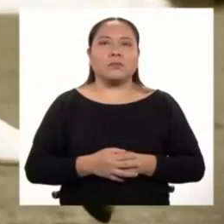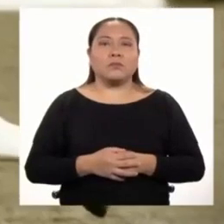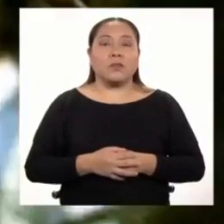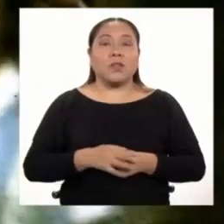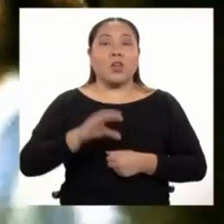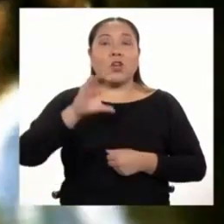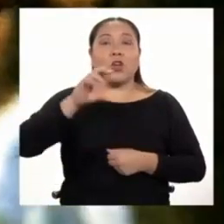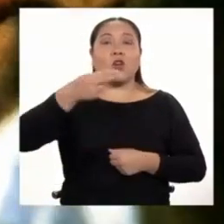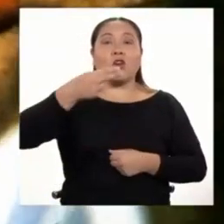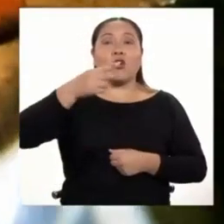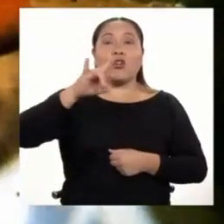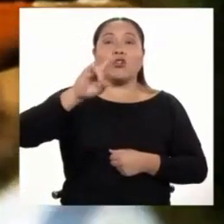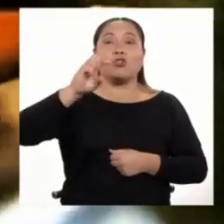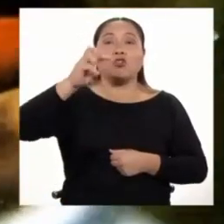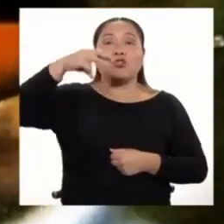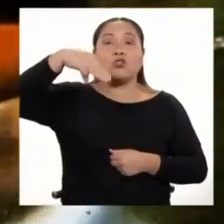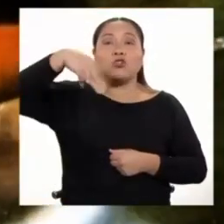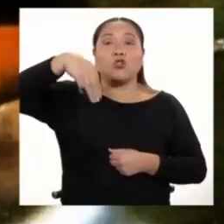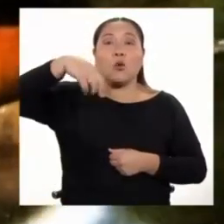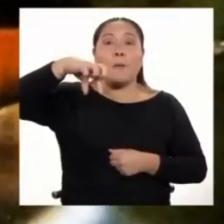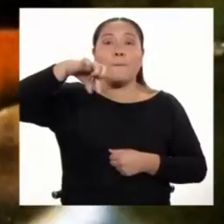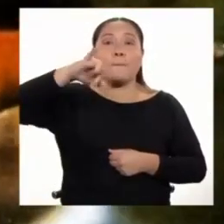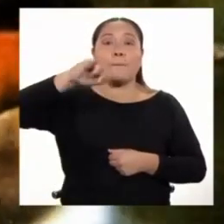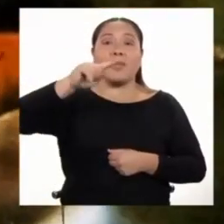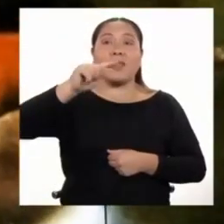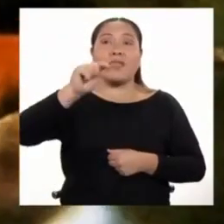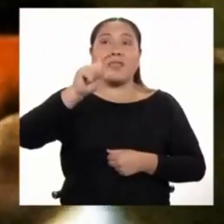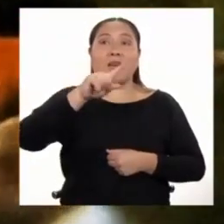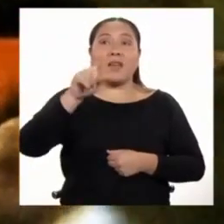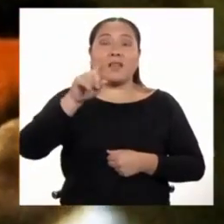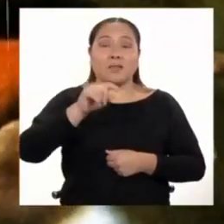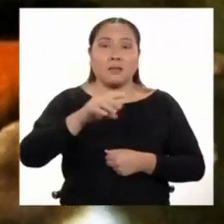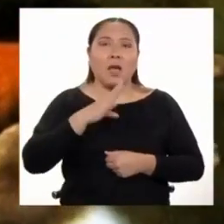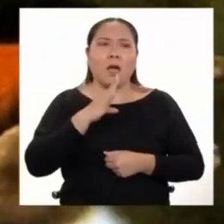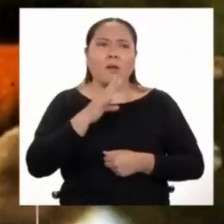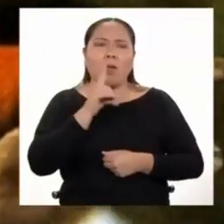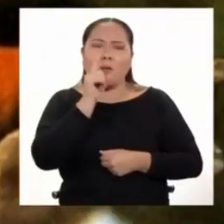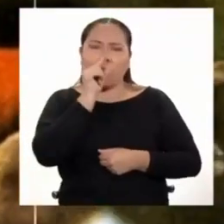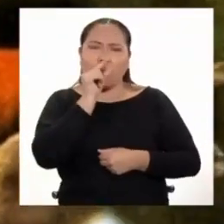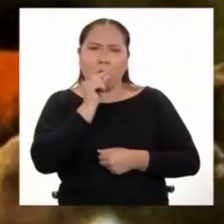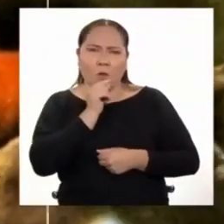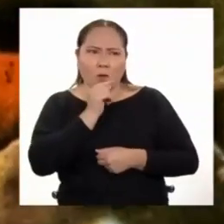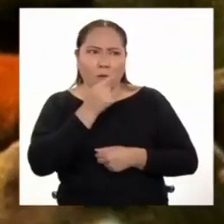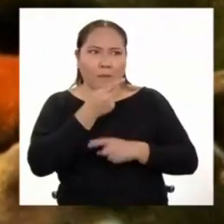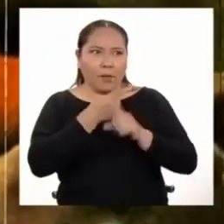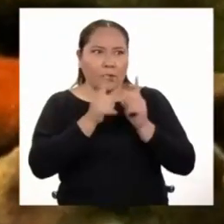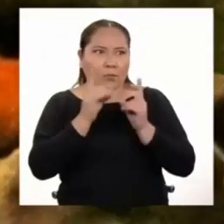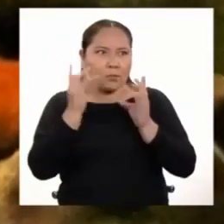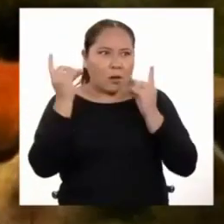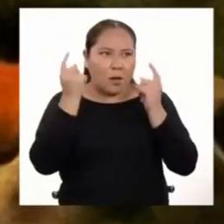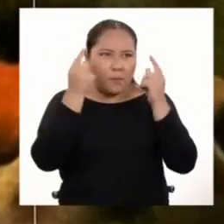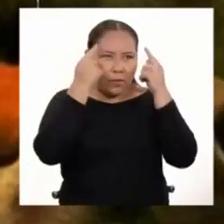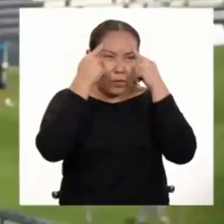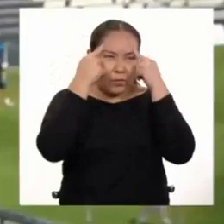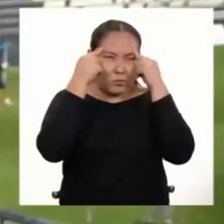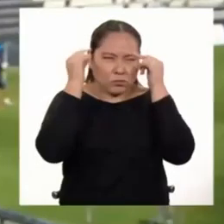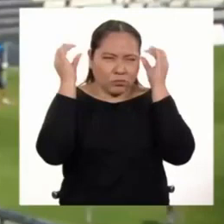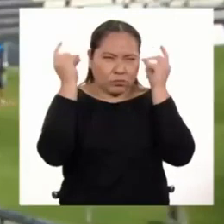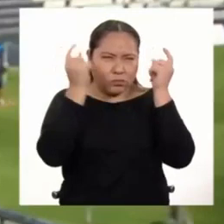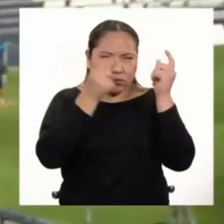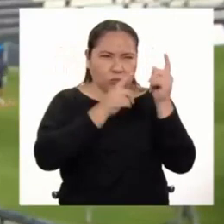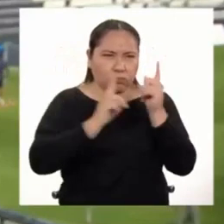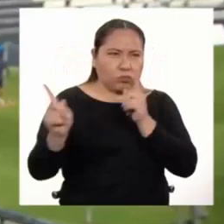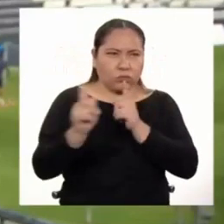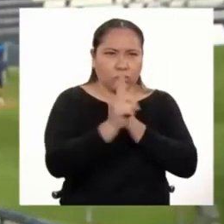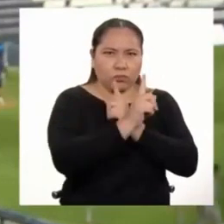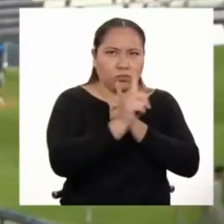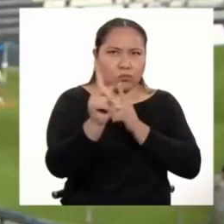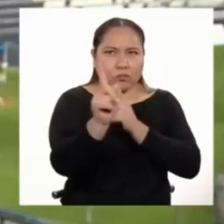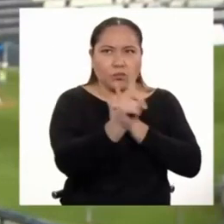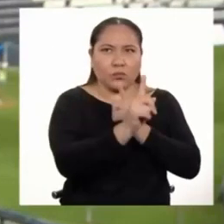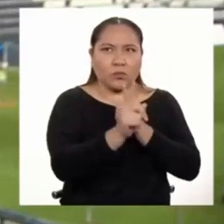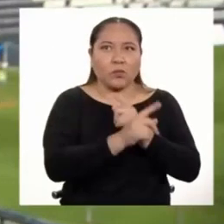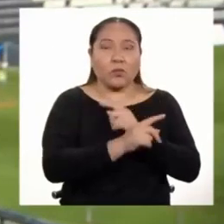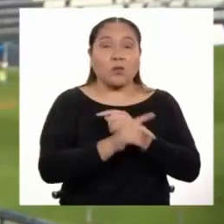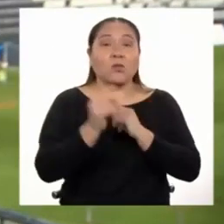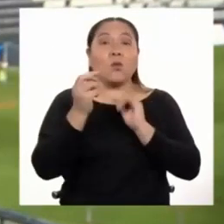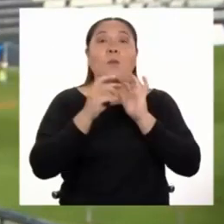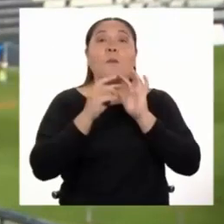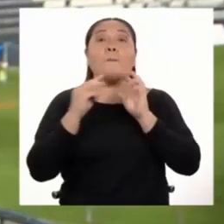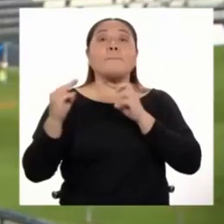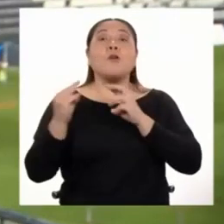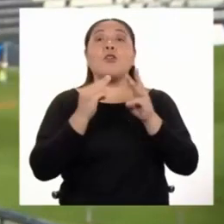Chumpitaz es un jugador que no habla poco, pero su accionar te enseña mucho. Digamos, el modelo de